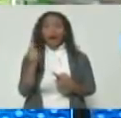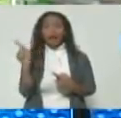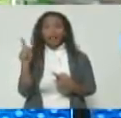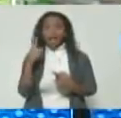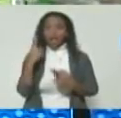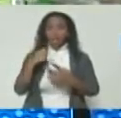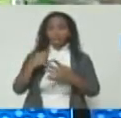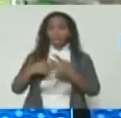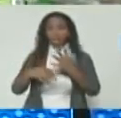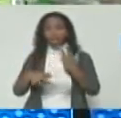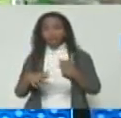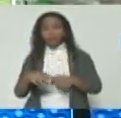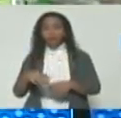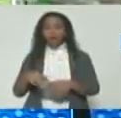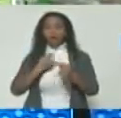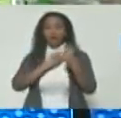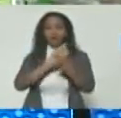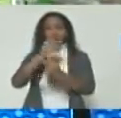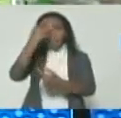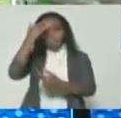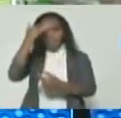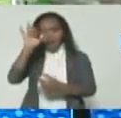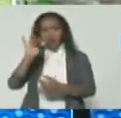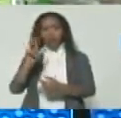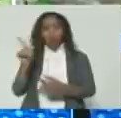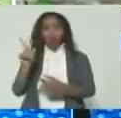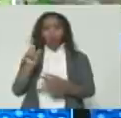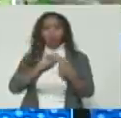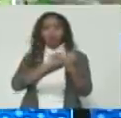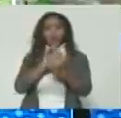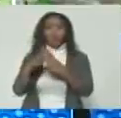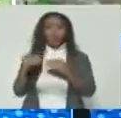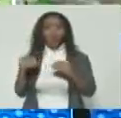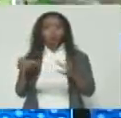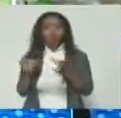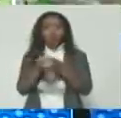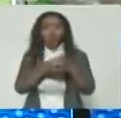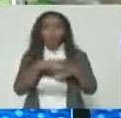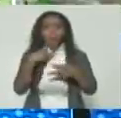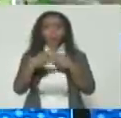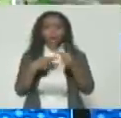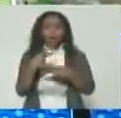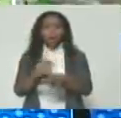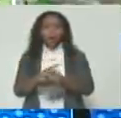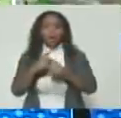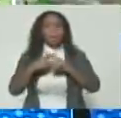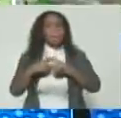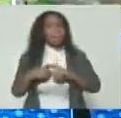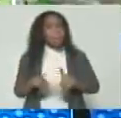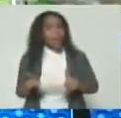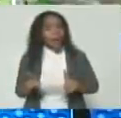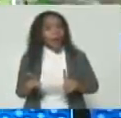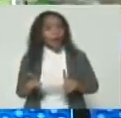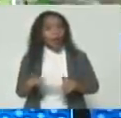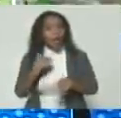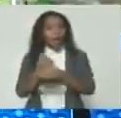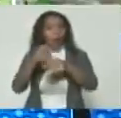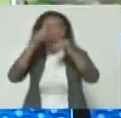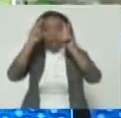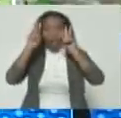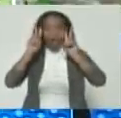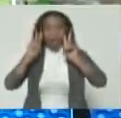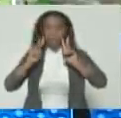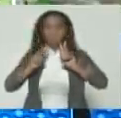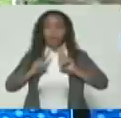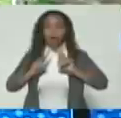bien, diálogo en México, muy bien. Diálogo con todos los sectores políticos, pero impunidad frente a